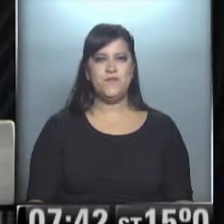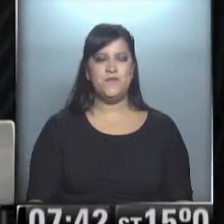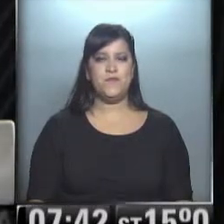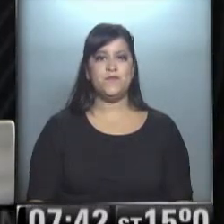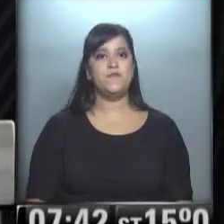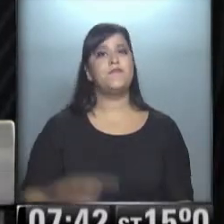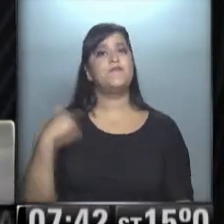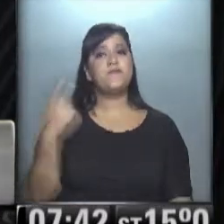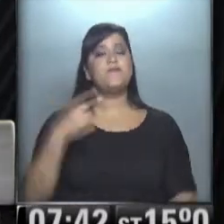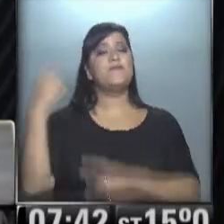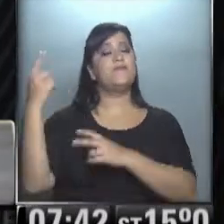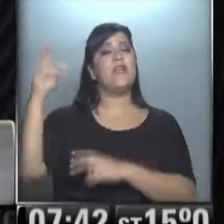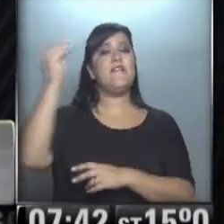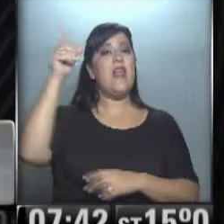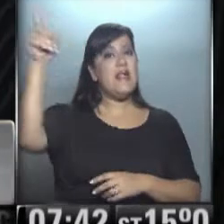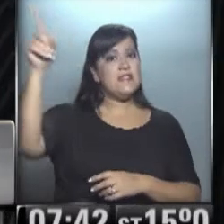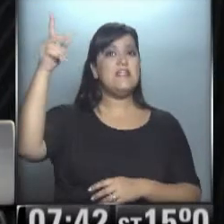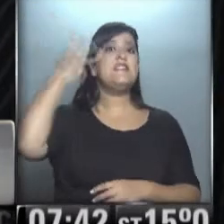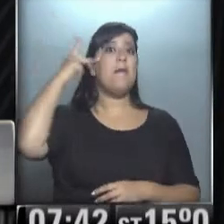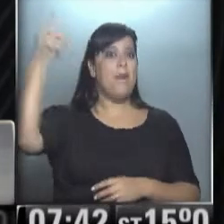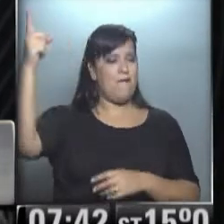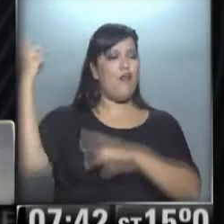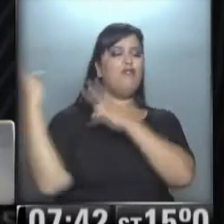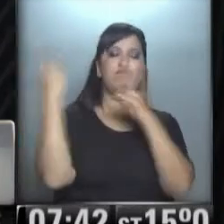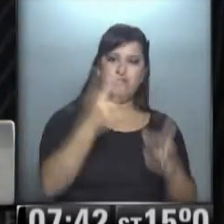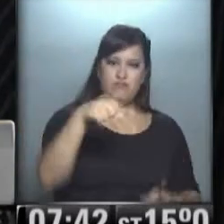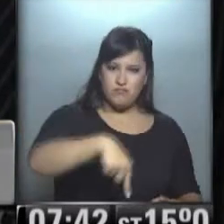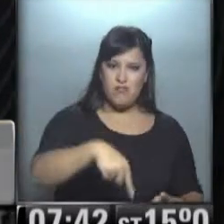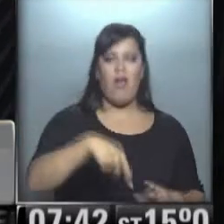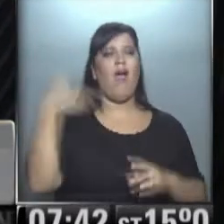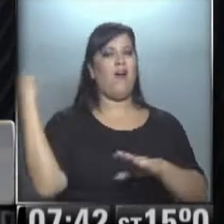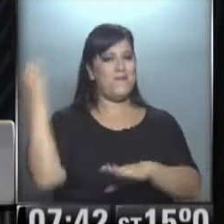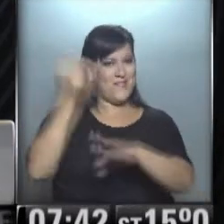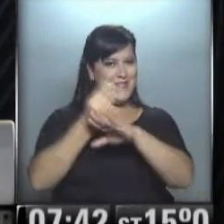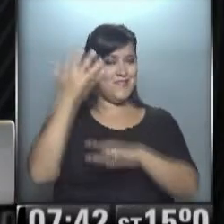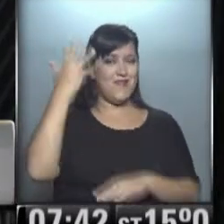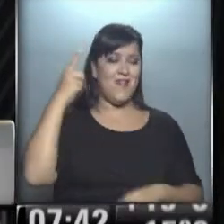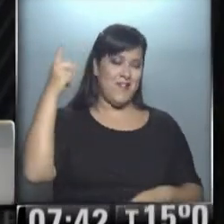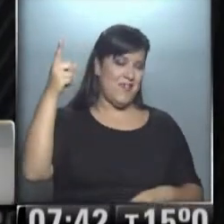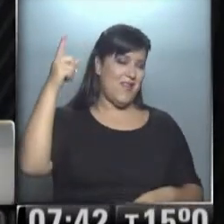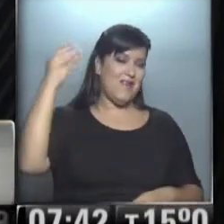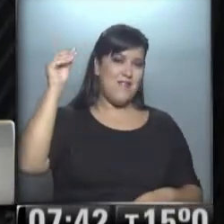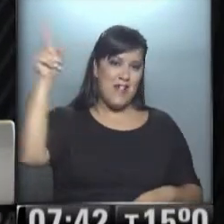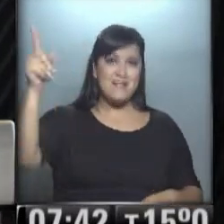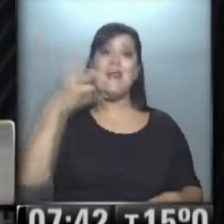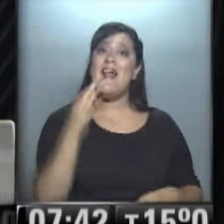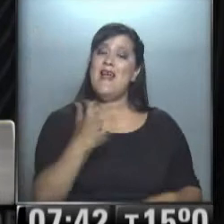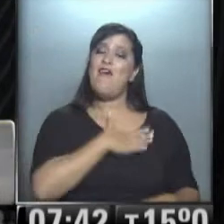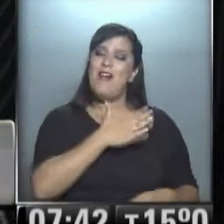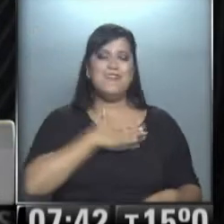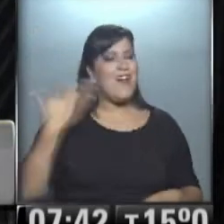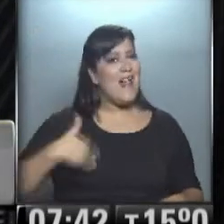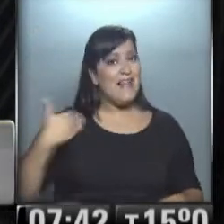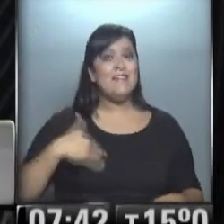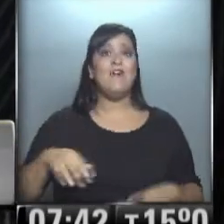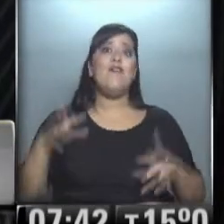Nosotros venimos de Brasil, São Paulo, estamos representando. Venimos con el corazón, que en la verdad es argentino. Y esperamos llegar a